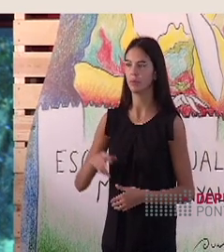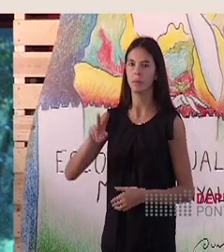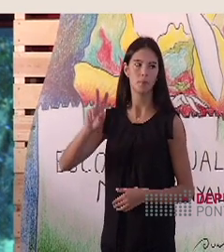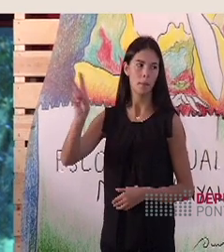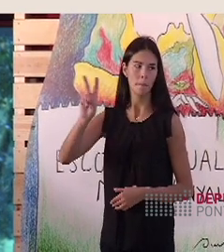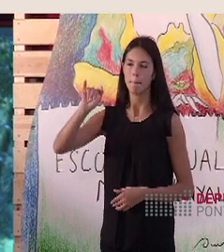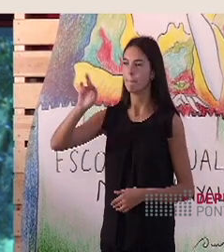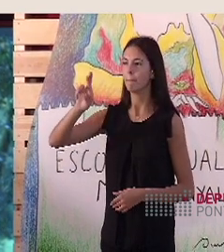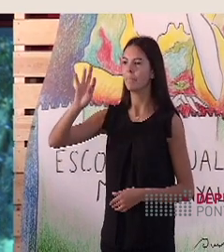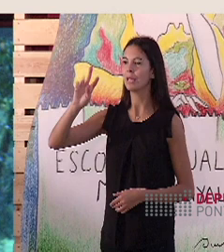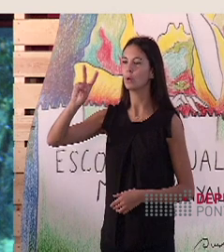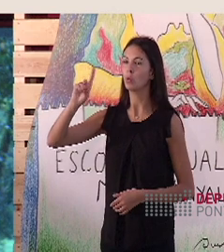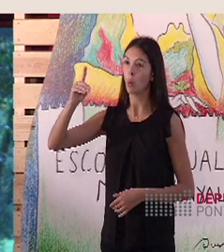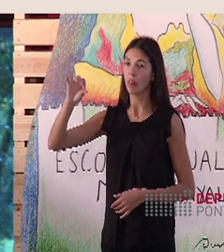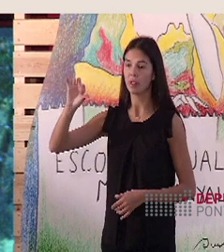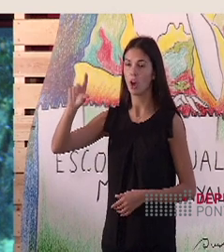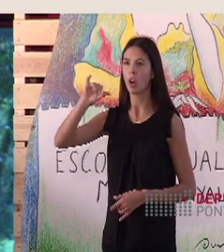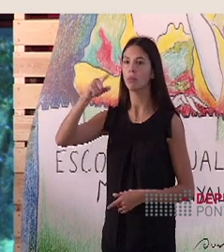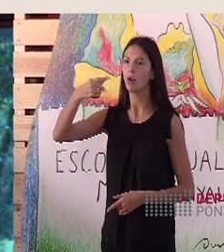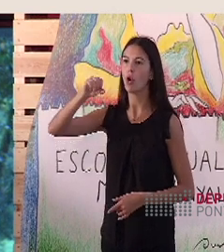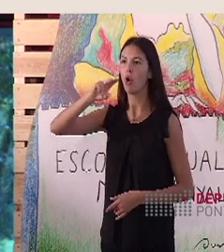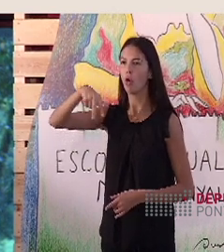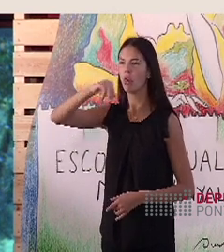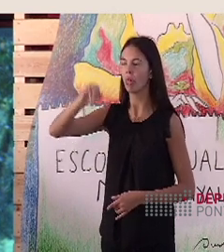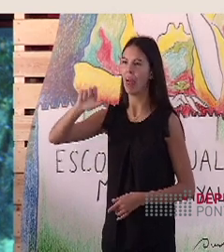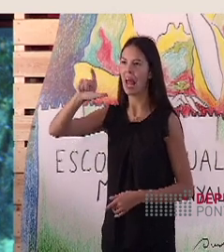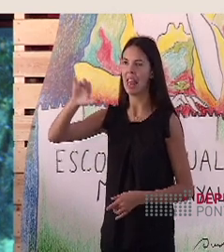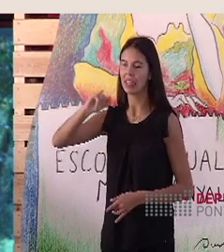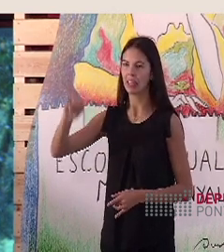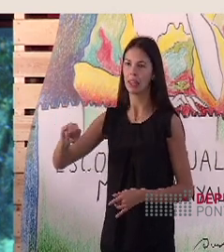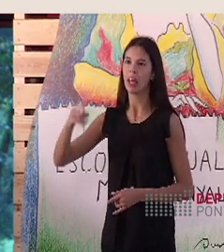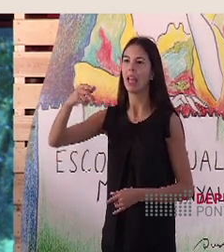Virtudes González García, 18 anos.